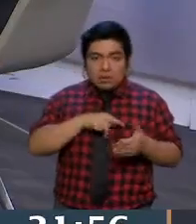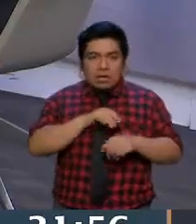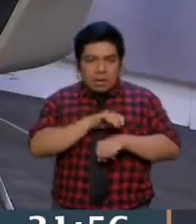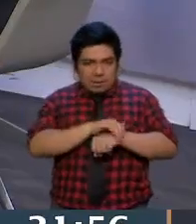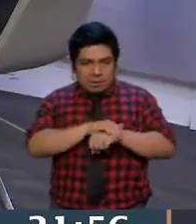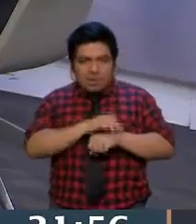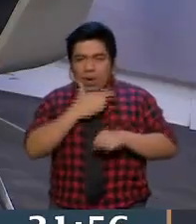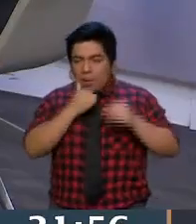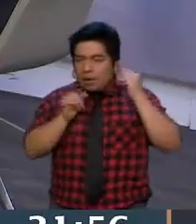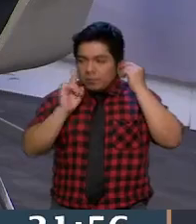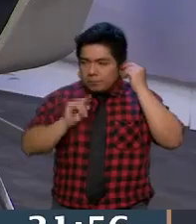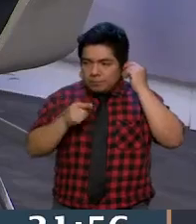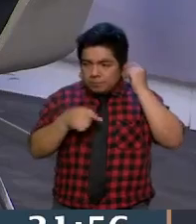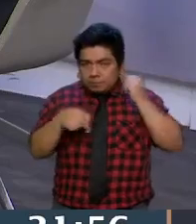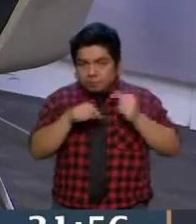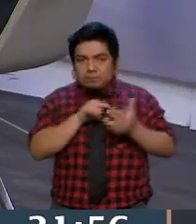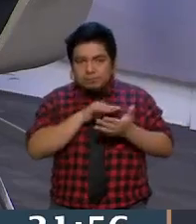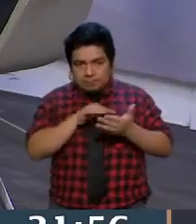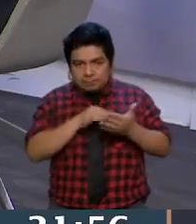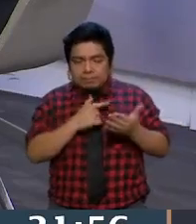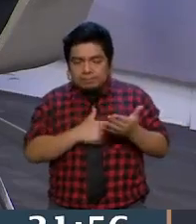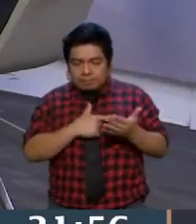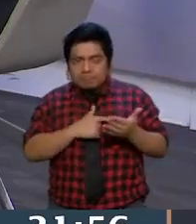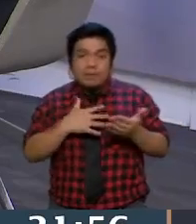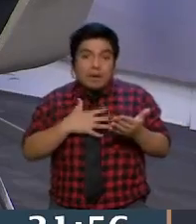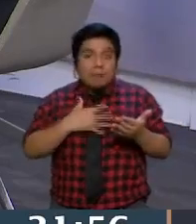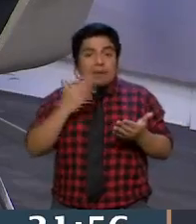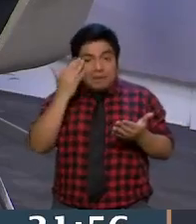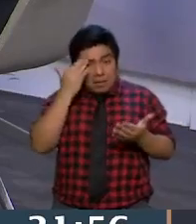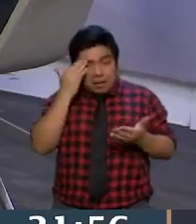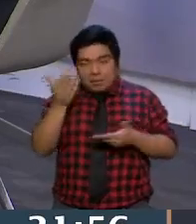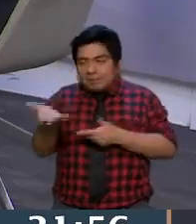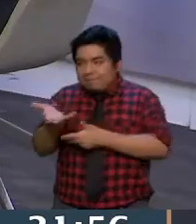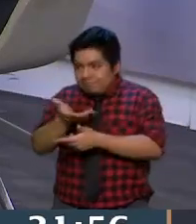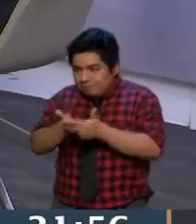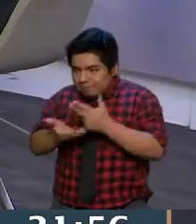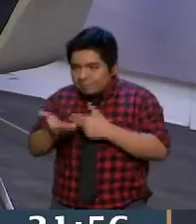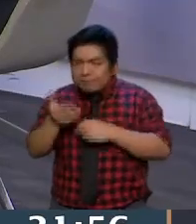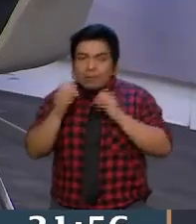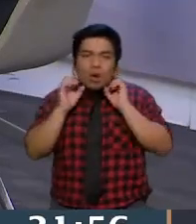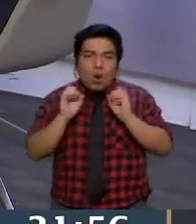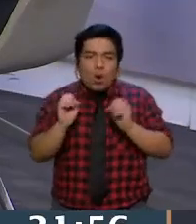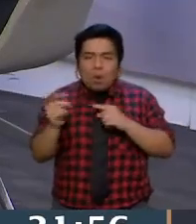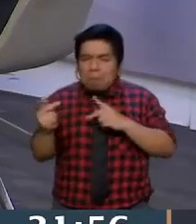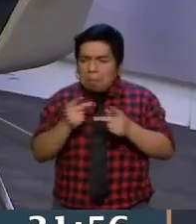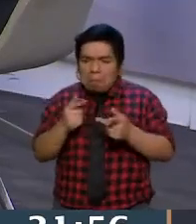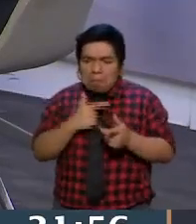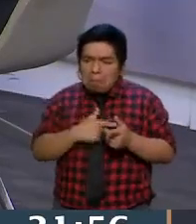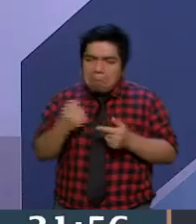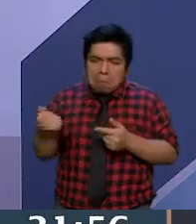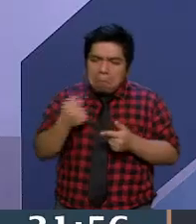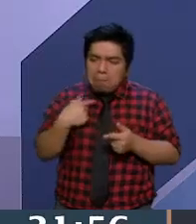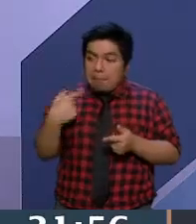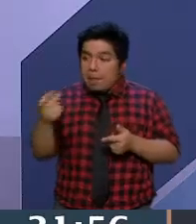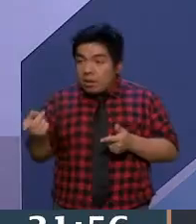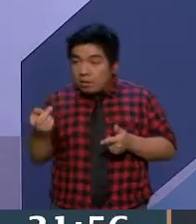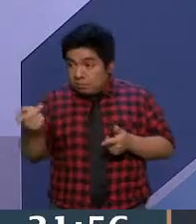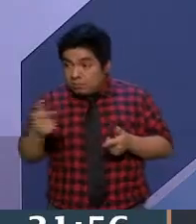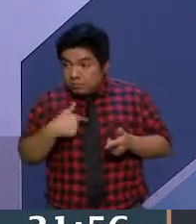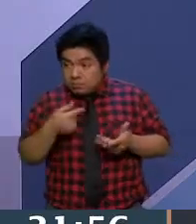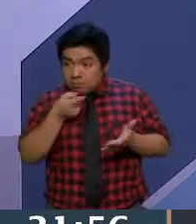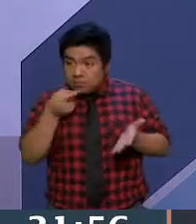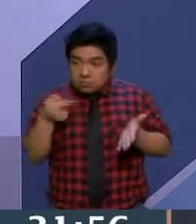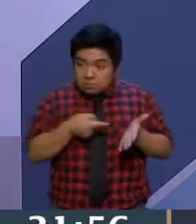amiga, pues son buenos lectores, que me conoce, que compartimos o que tenemos ciertas afinidades. Pues entonces el que esta persona